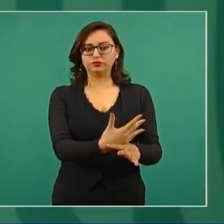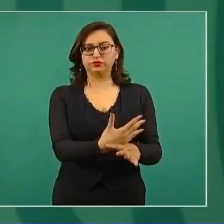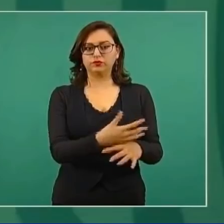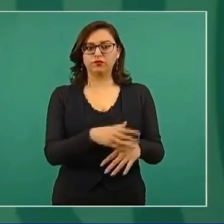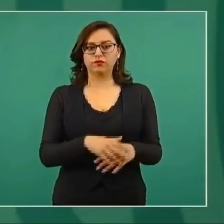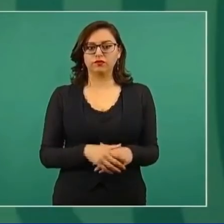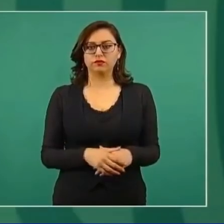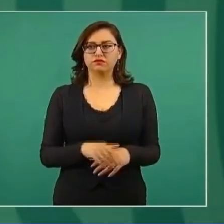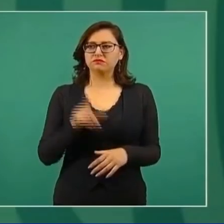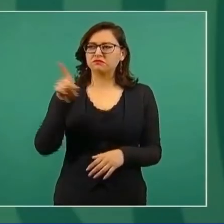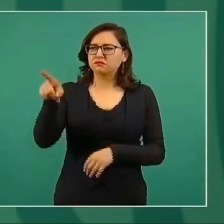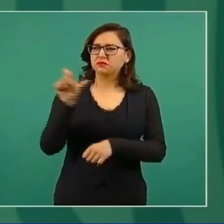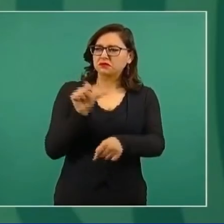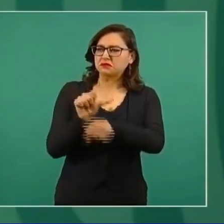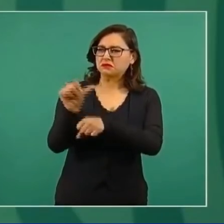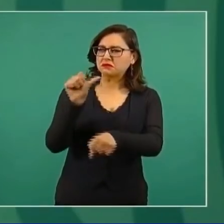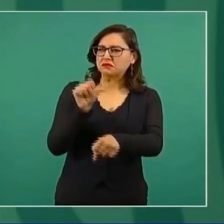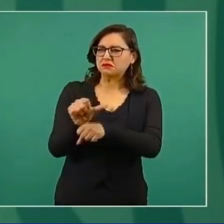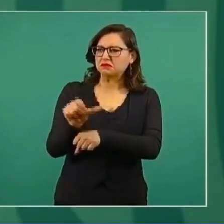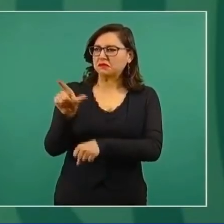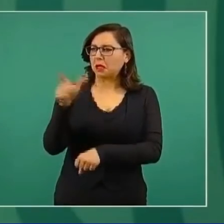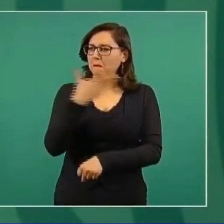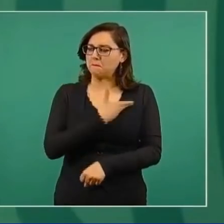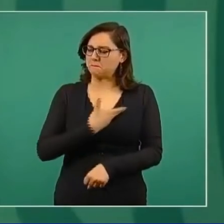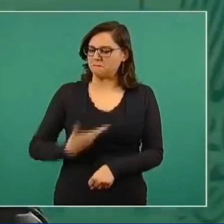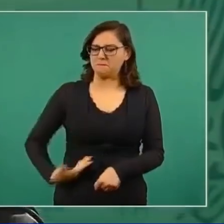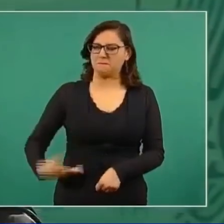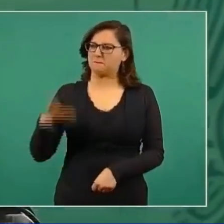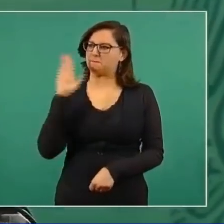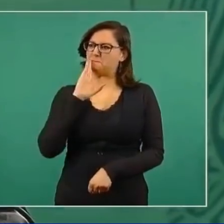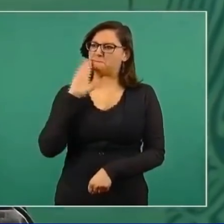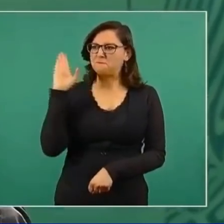al presidente de Argentina porque